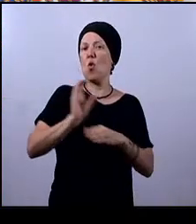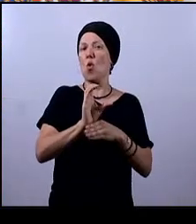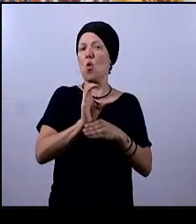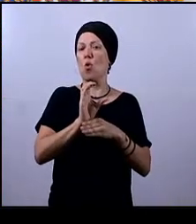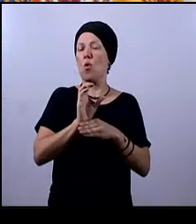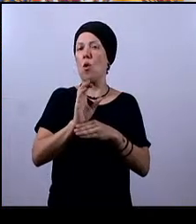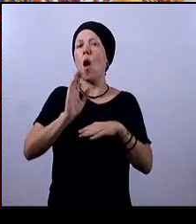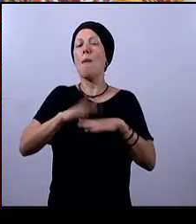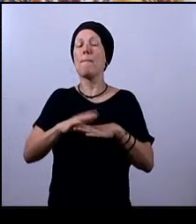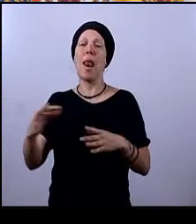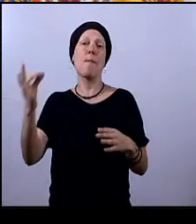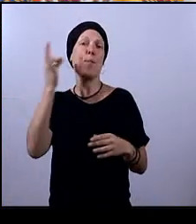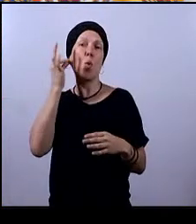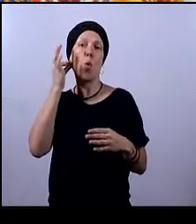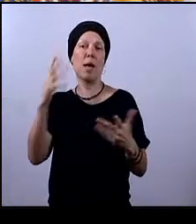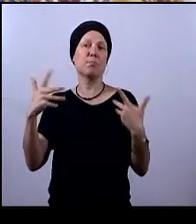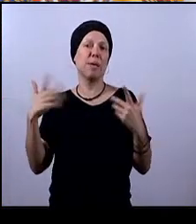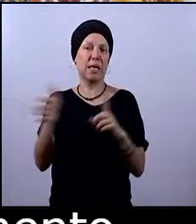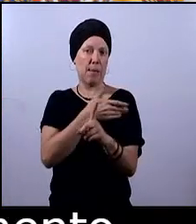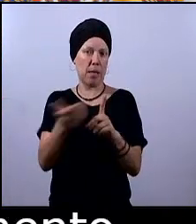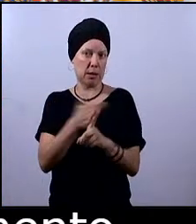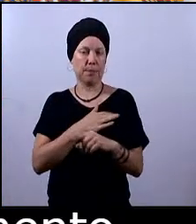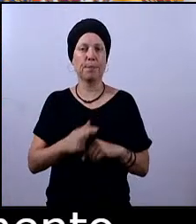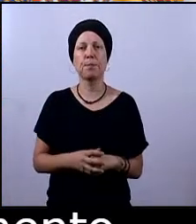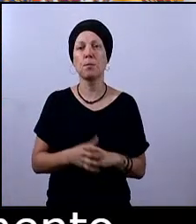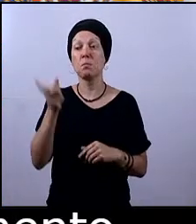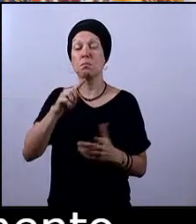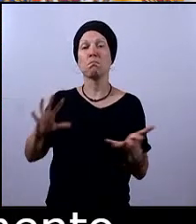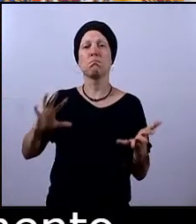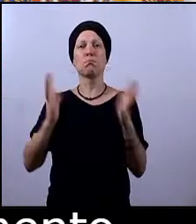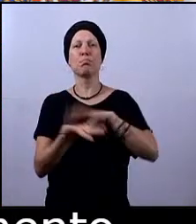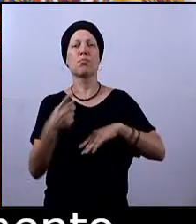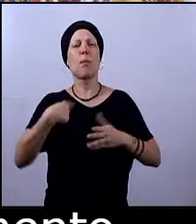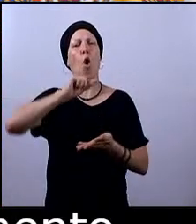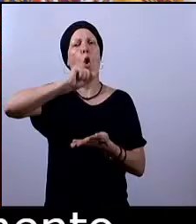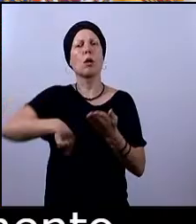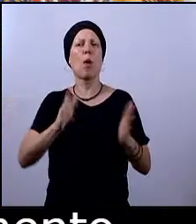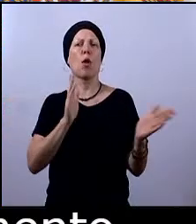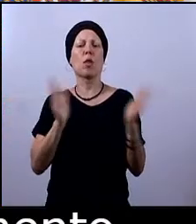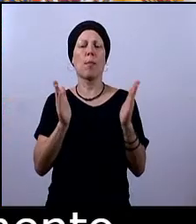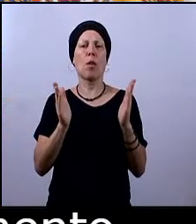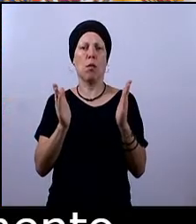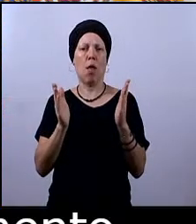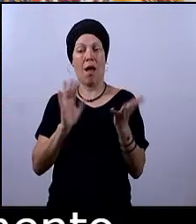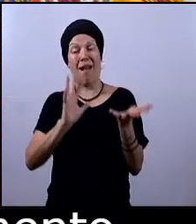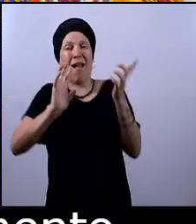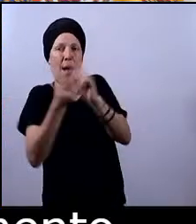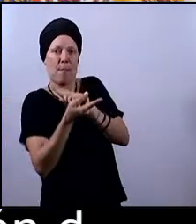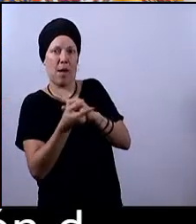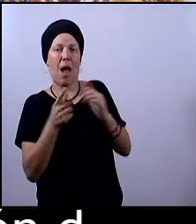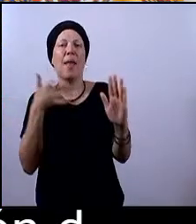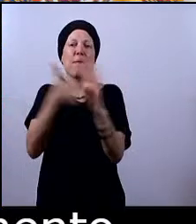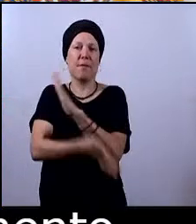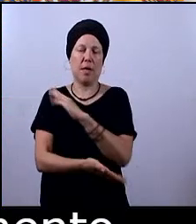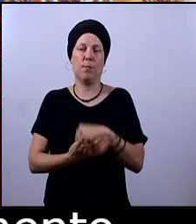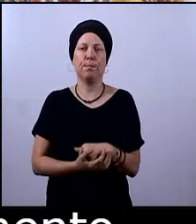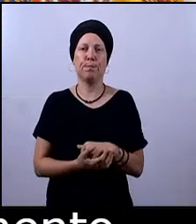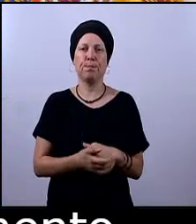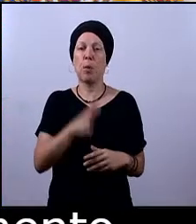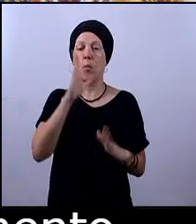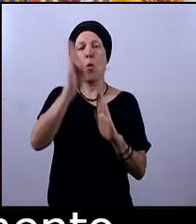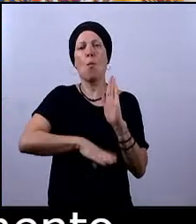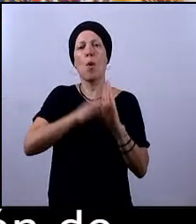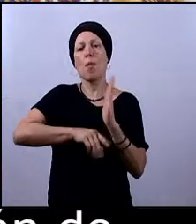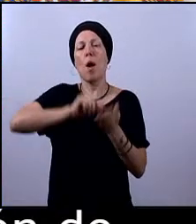para mujeres víctimas de violencia de género y la transformación de contratos temporales en indefinidos que provienen